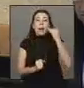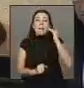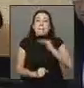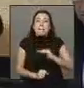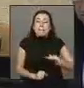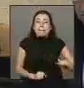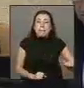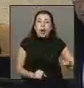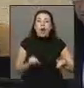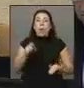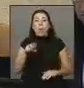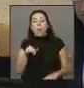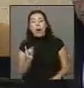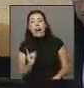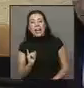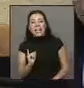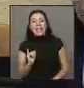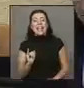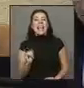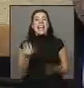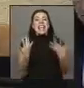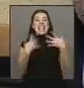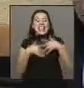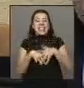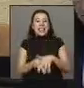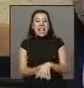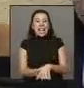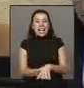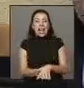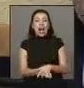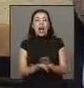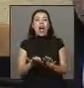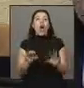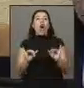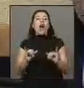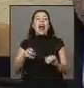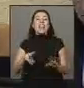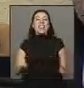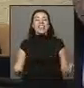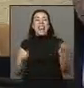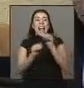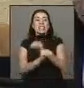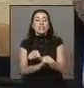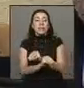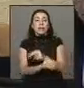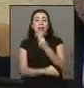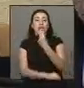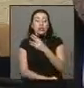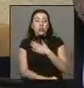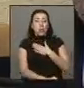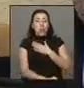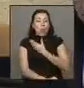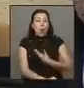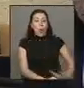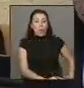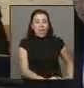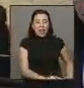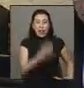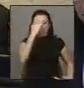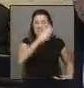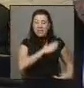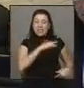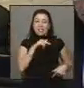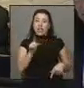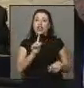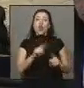preescolar, sean de Junji, sean de Integra, sean de los jardines de transferencia, en su periodo de gobierno y